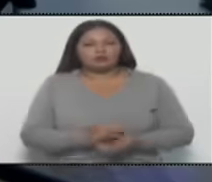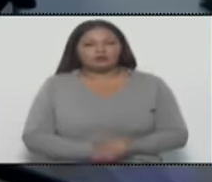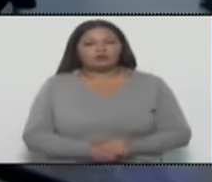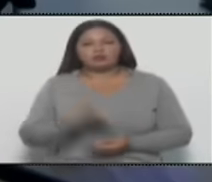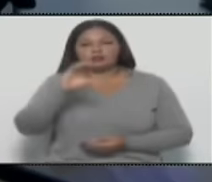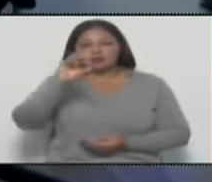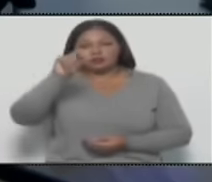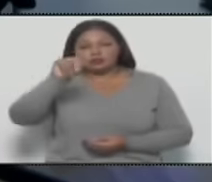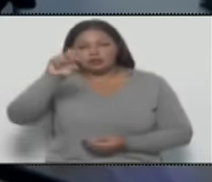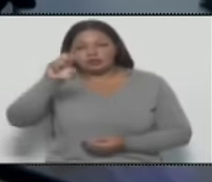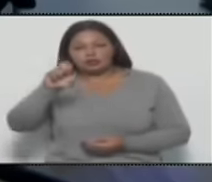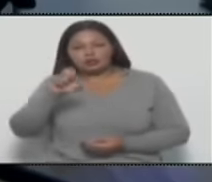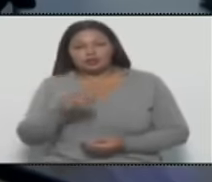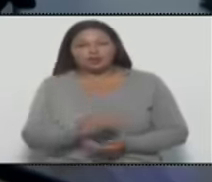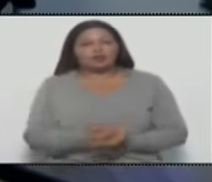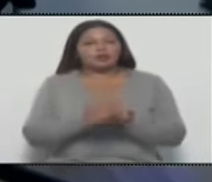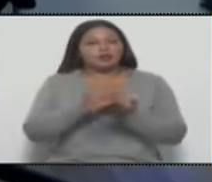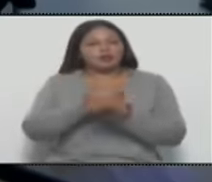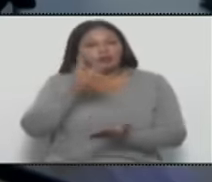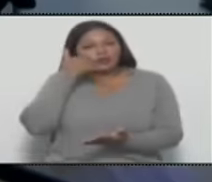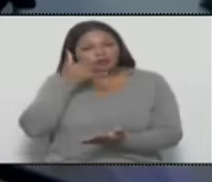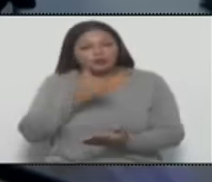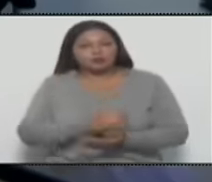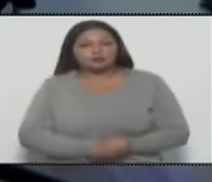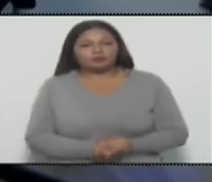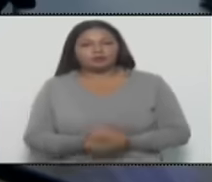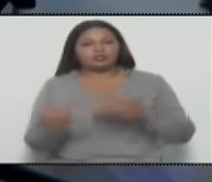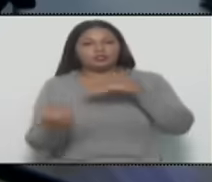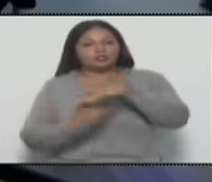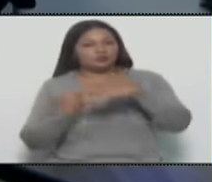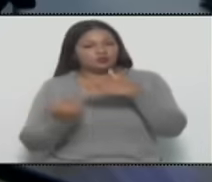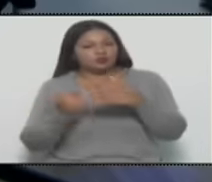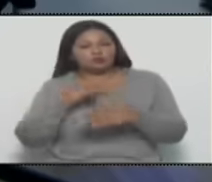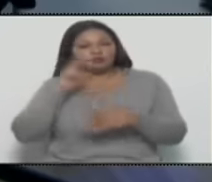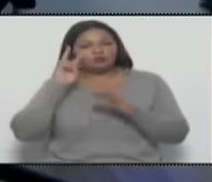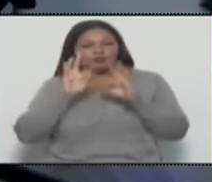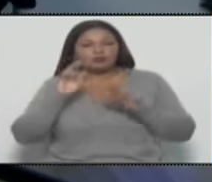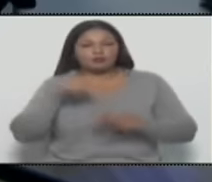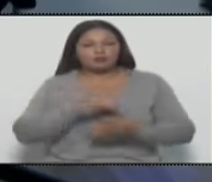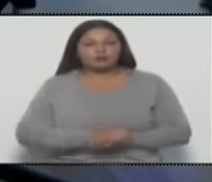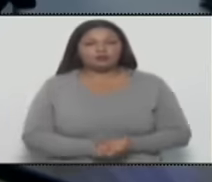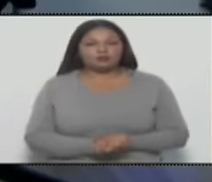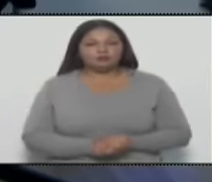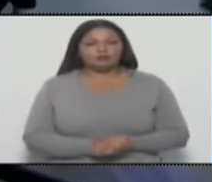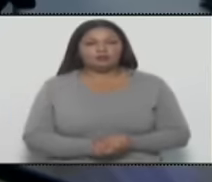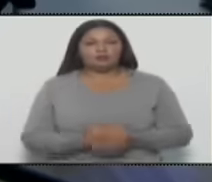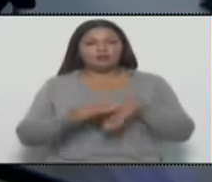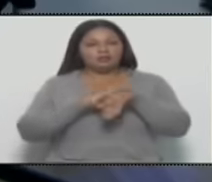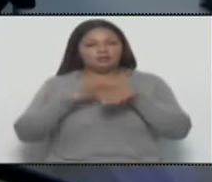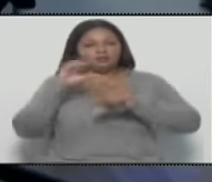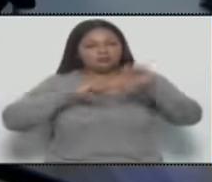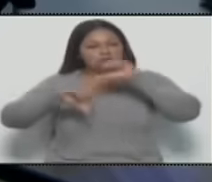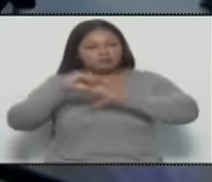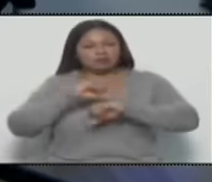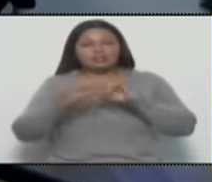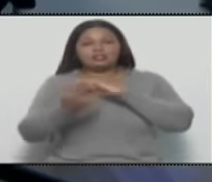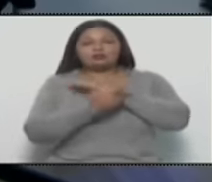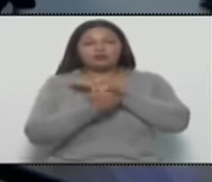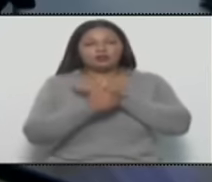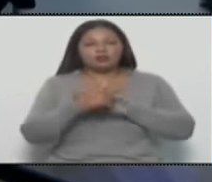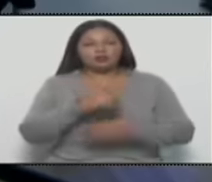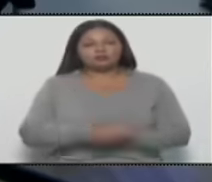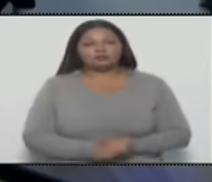incluso CanTV, entidades financieras, instituciones, y la ministra de Ciencia y Tecnología, Gabriela Jiménez,